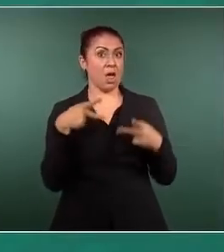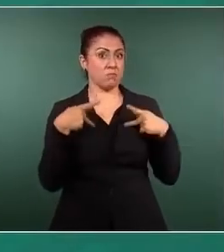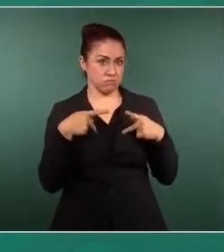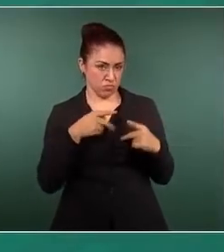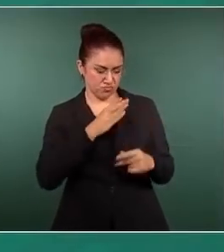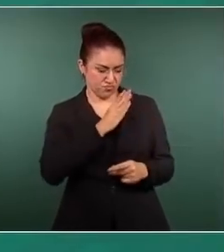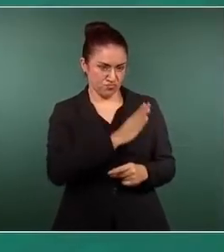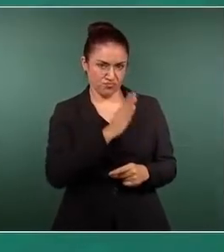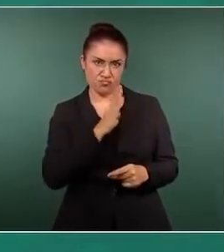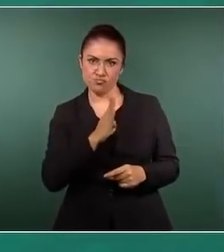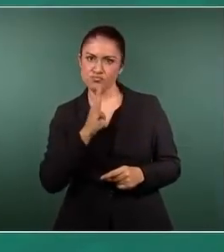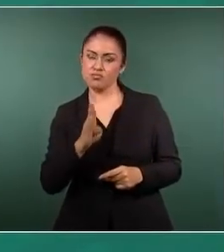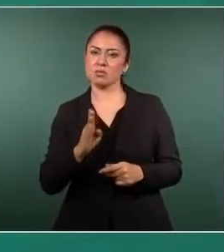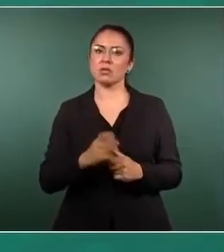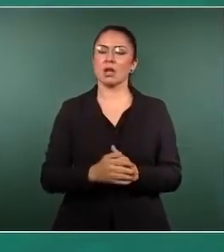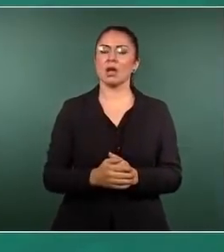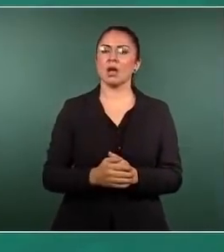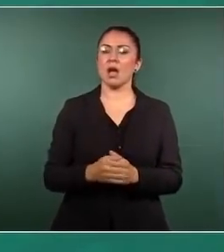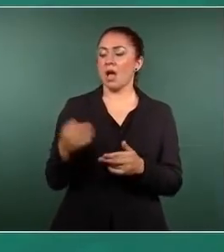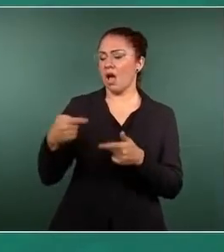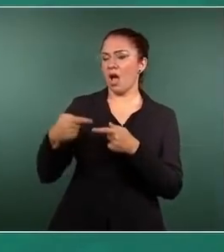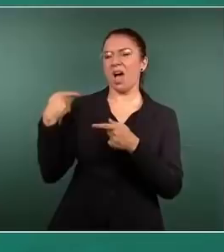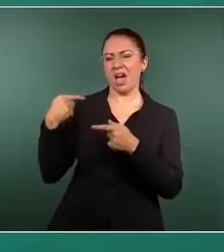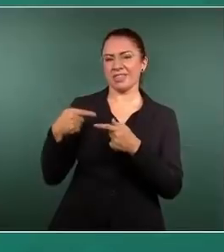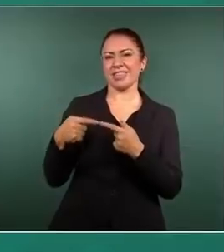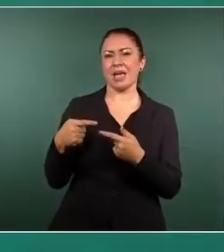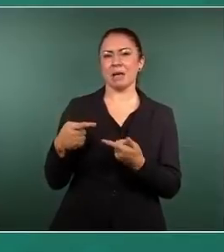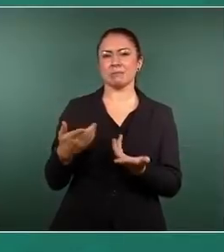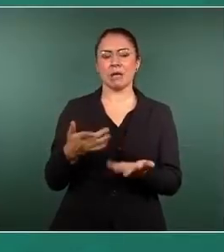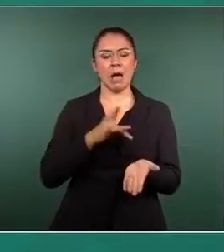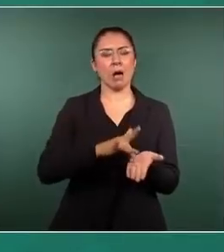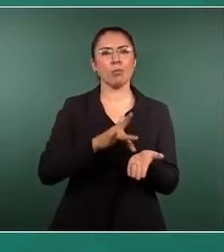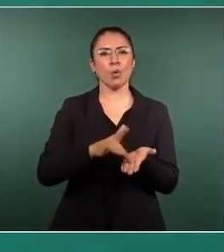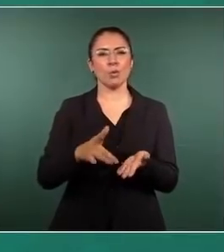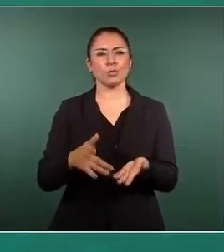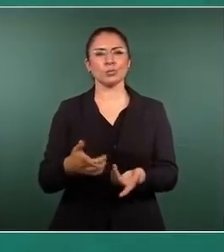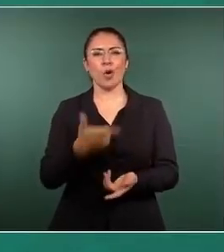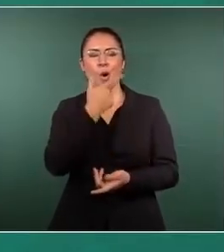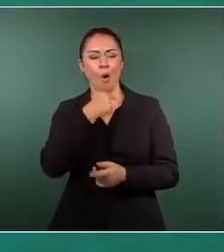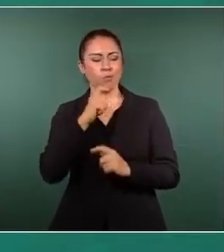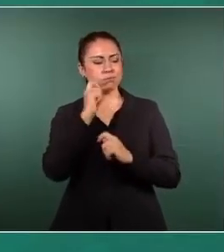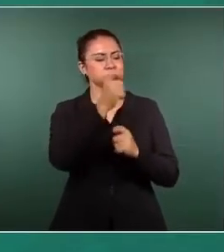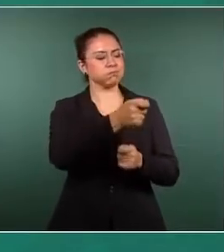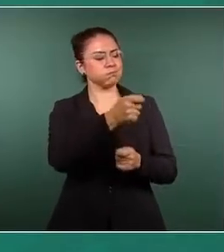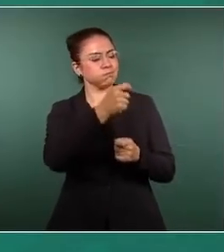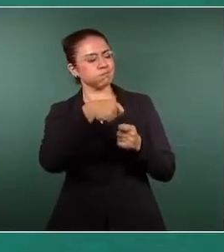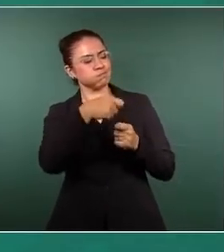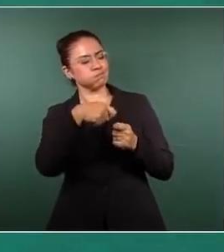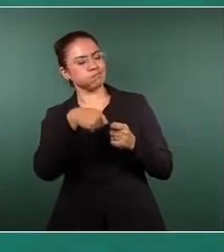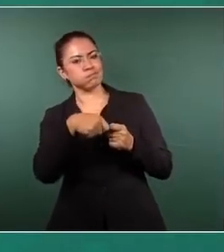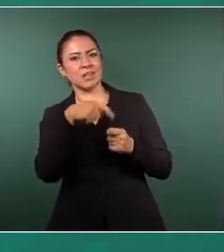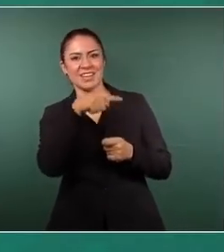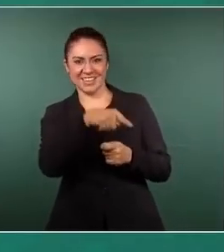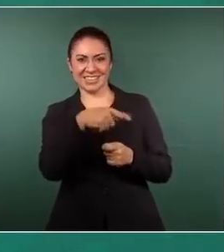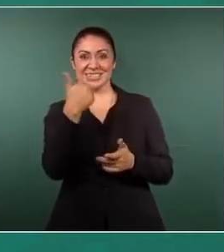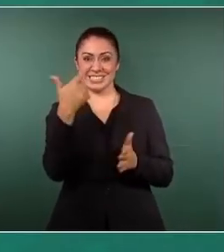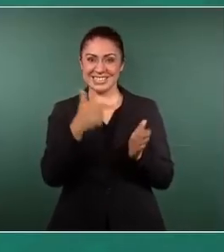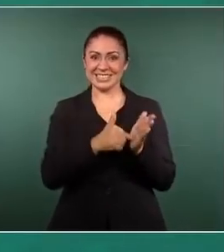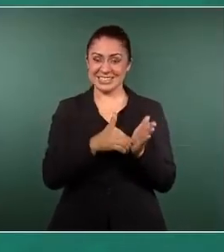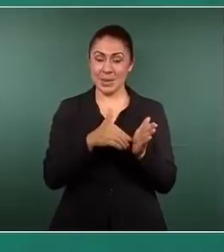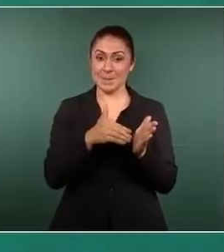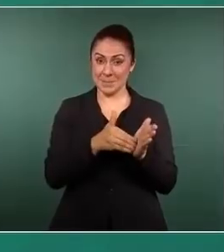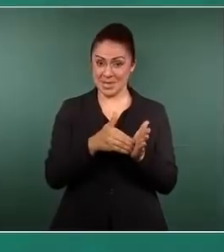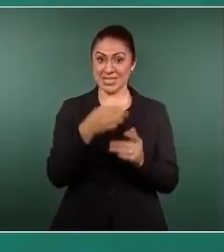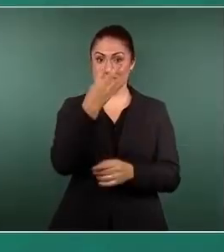se acaban de entregar apoyos a pescadores de nayarit a 7 mil